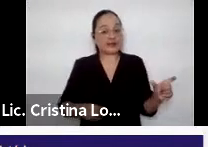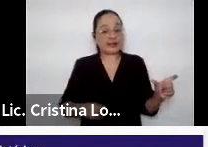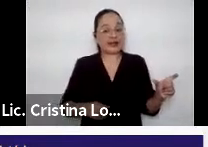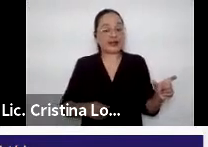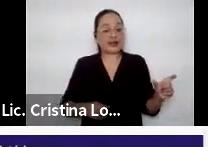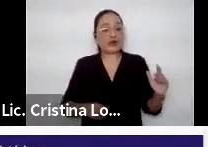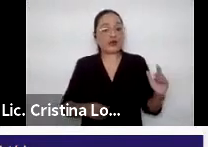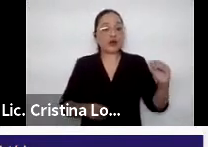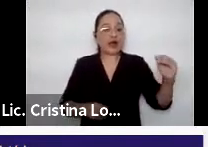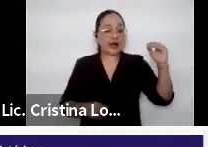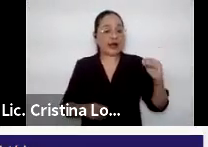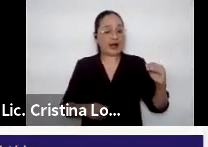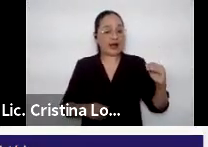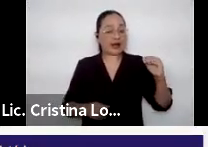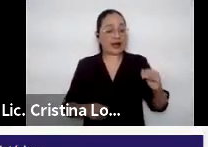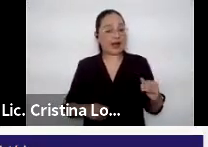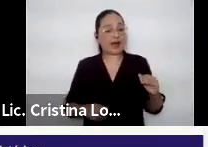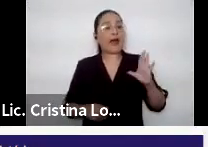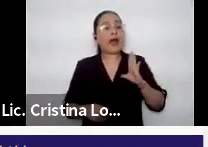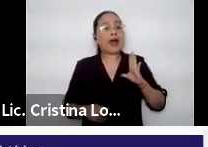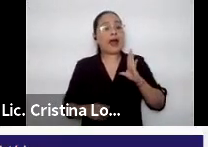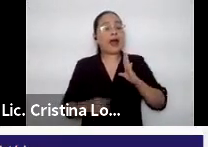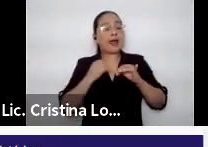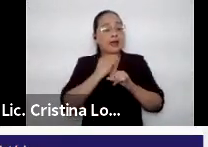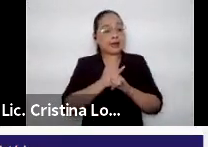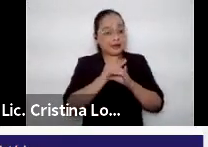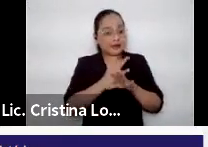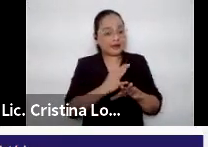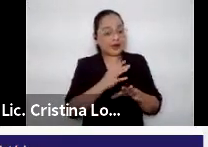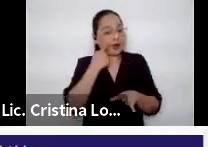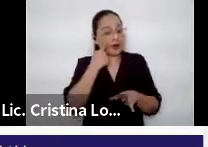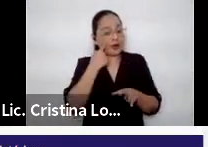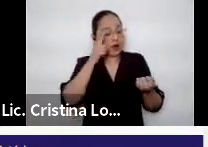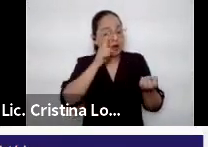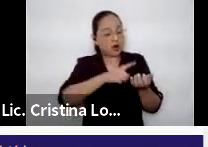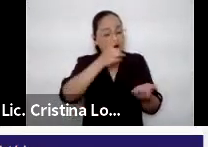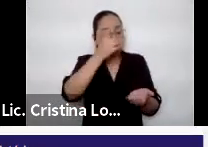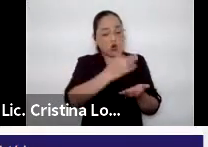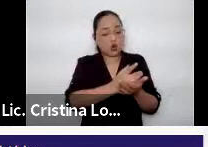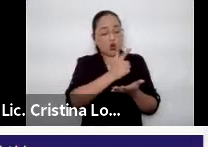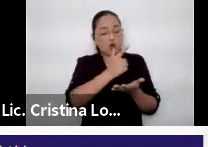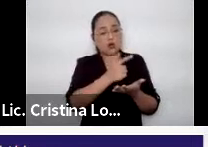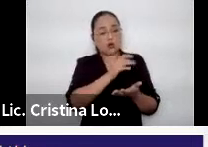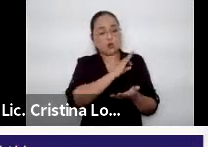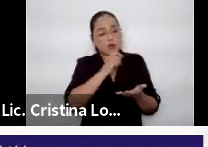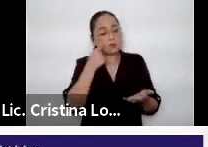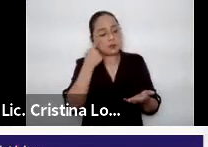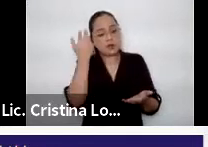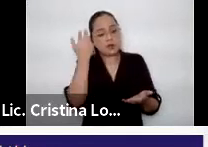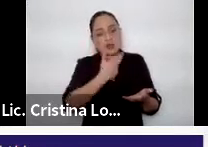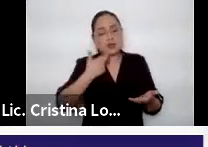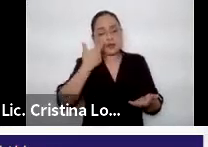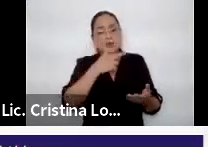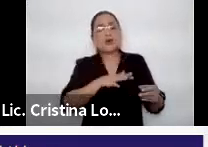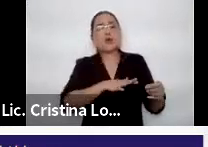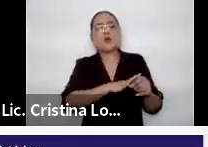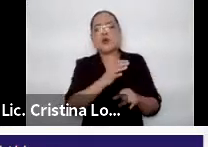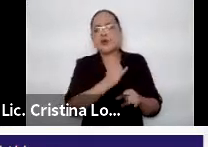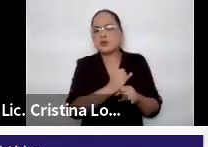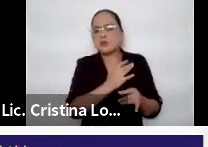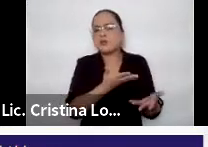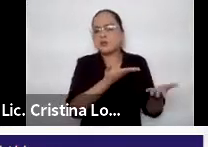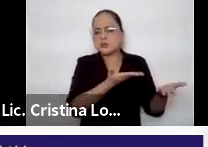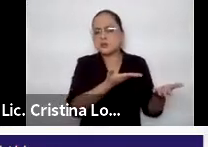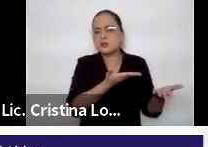parte inferior, hay una información que aquí es el único lugar donde se puede consultar. ¿A qué información me